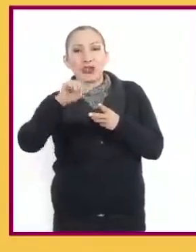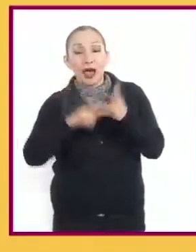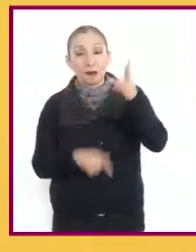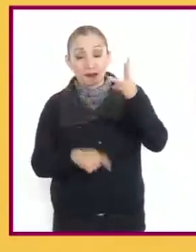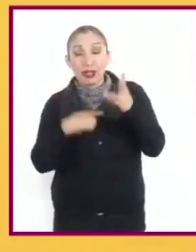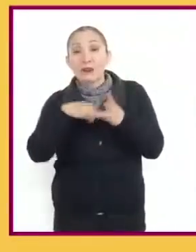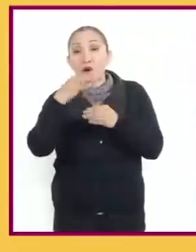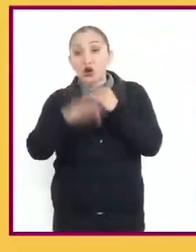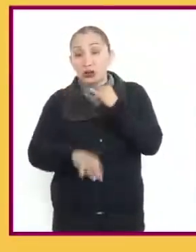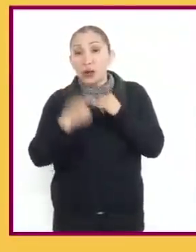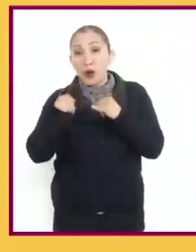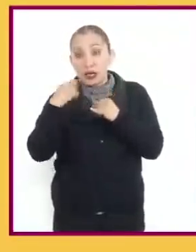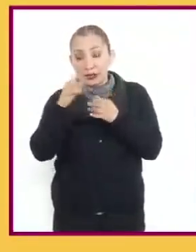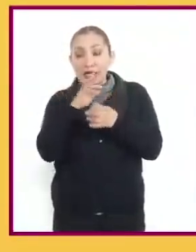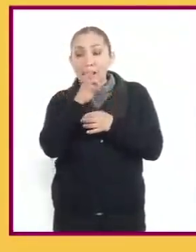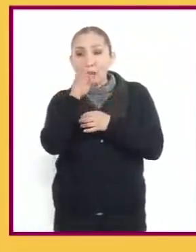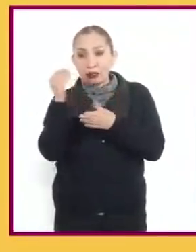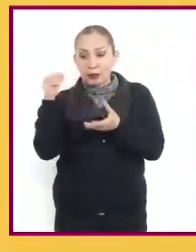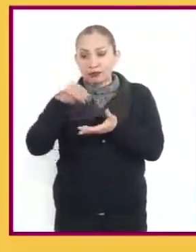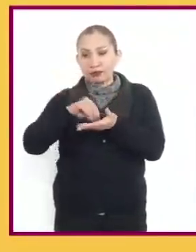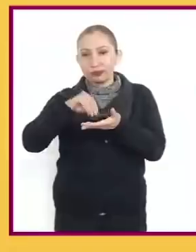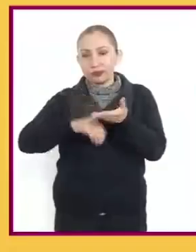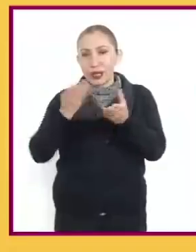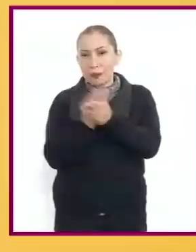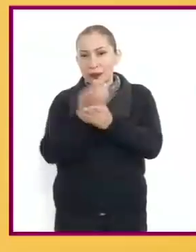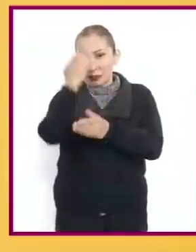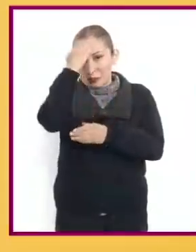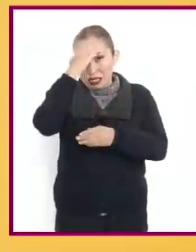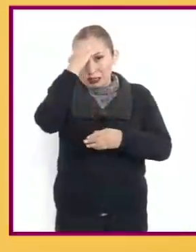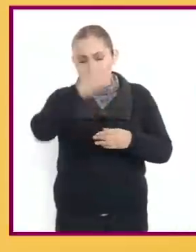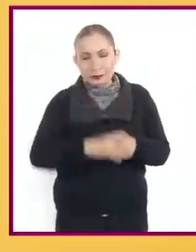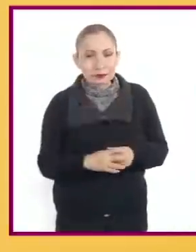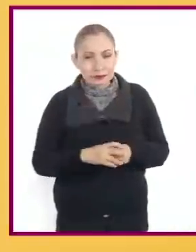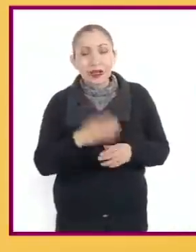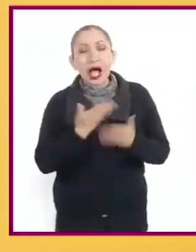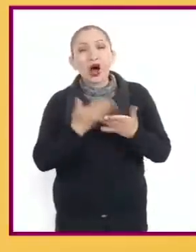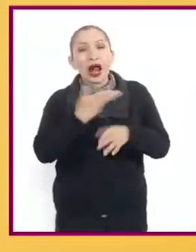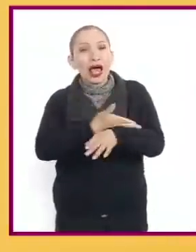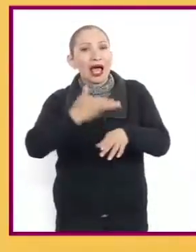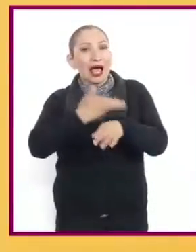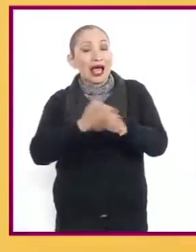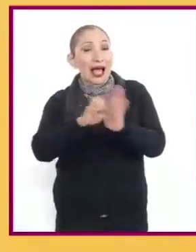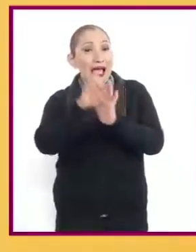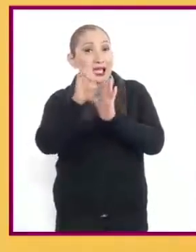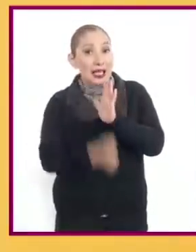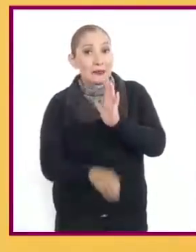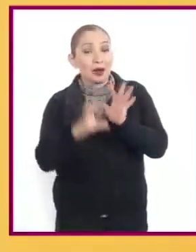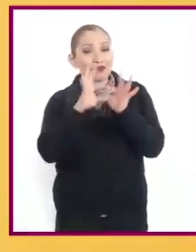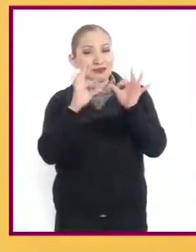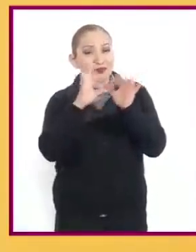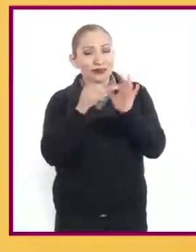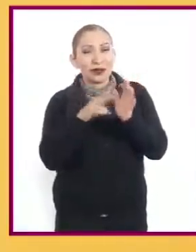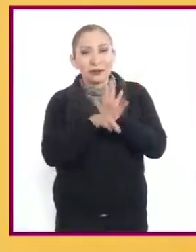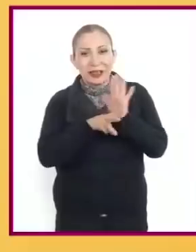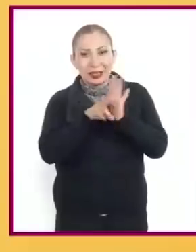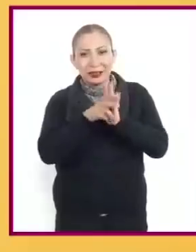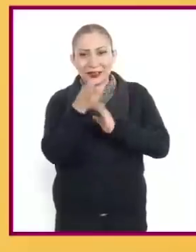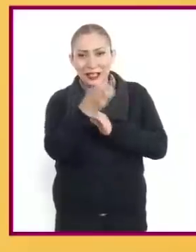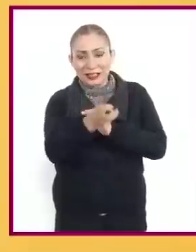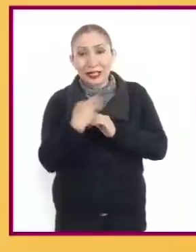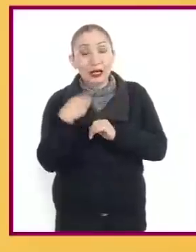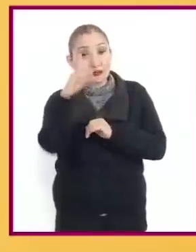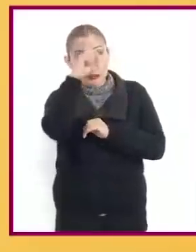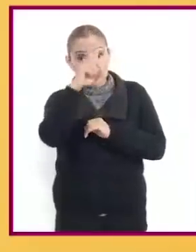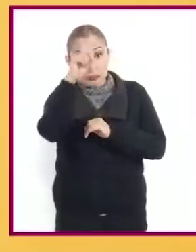Finalmente, agreguen este producto a su carpeta de experiencias. Ahora resolvamos juntos el ejemplo que nos plantean en el siguiente video.